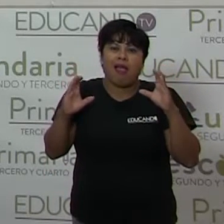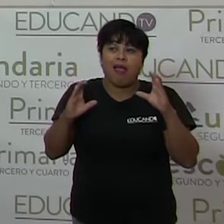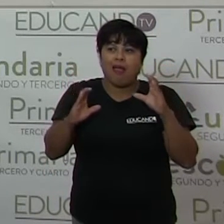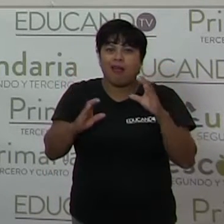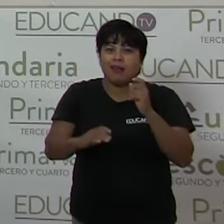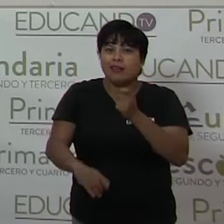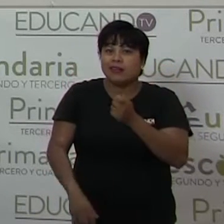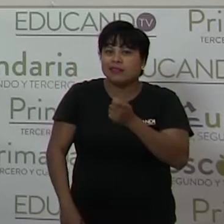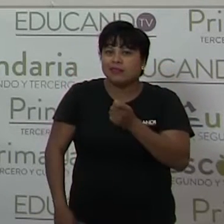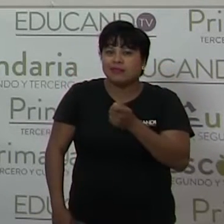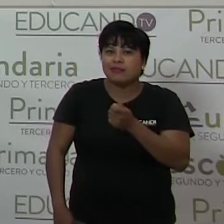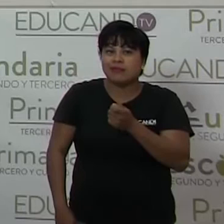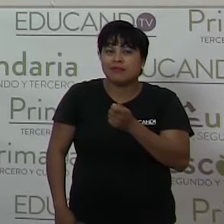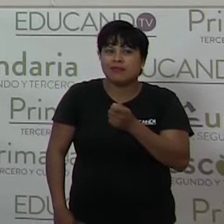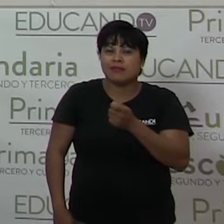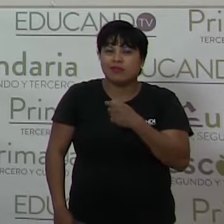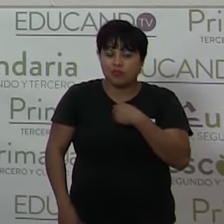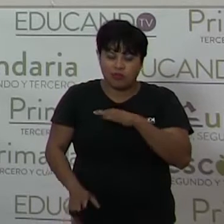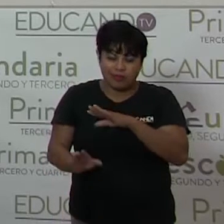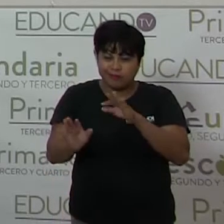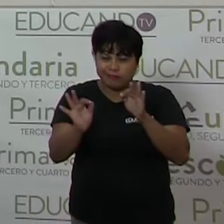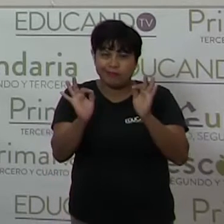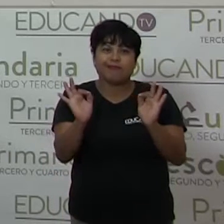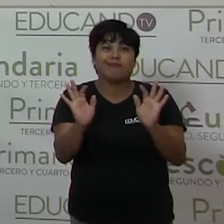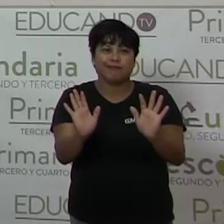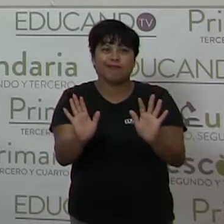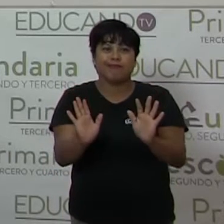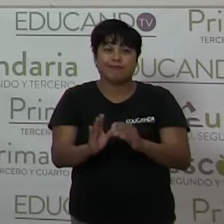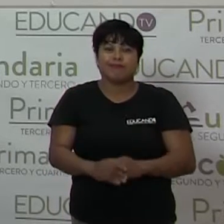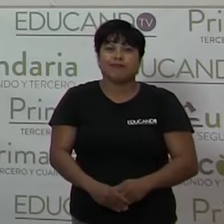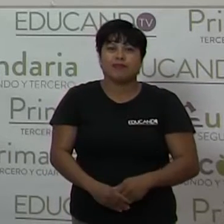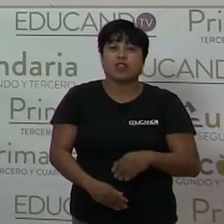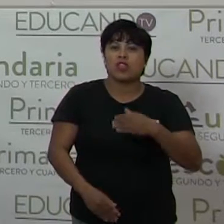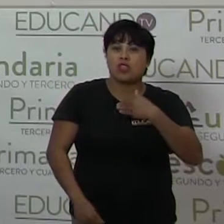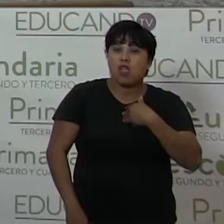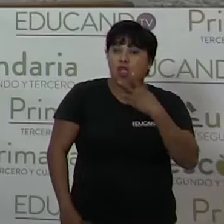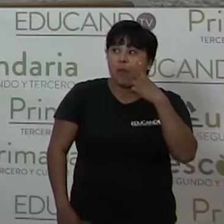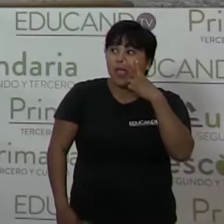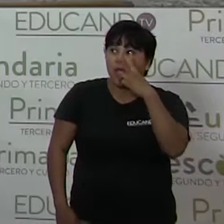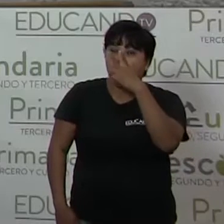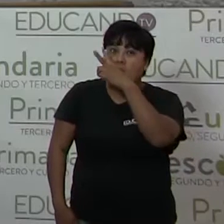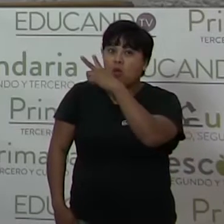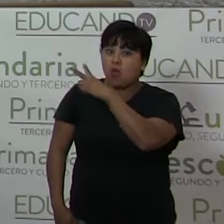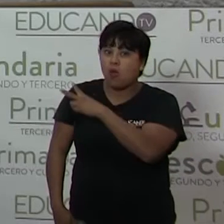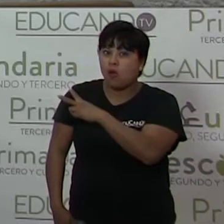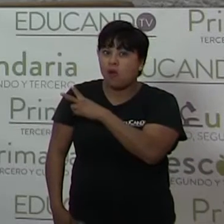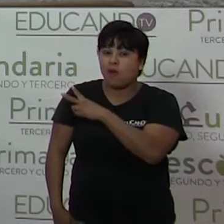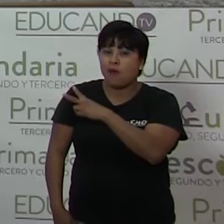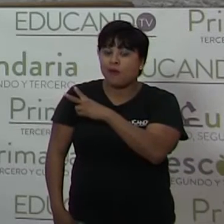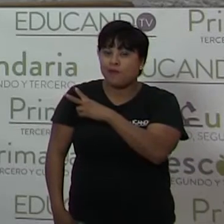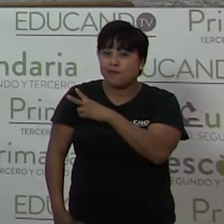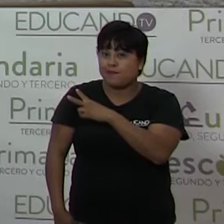ver creo que lo voy a sostener así yo veo